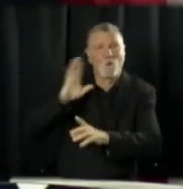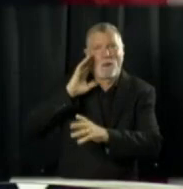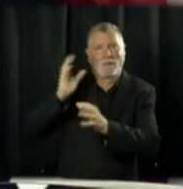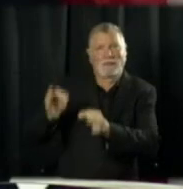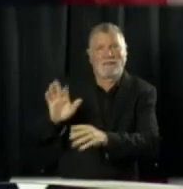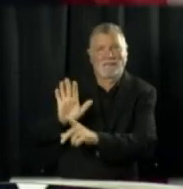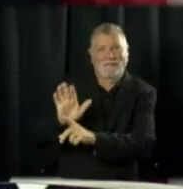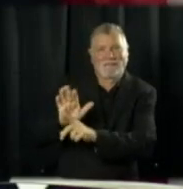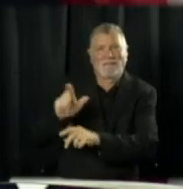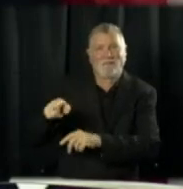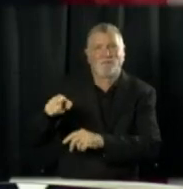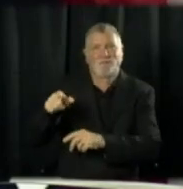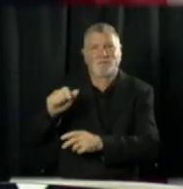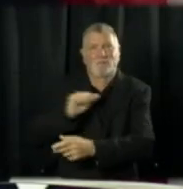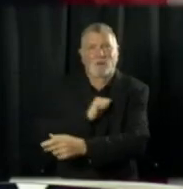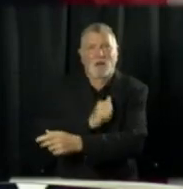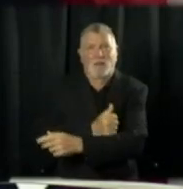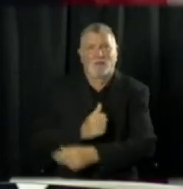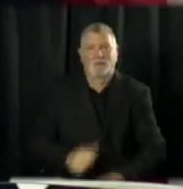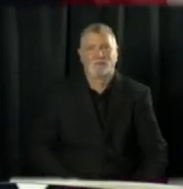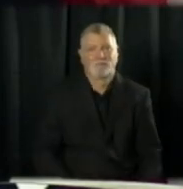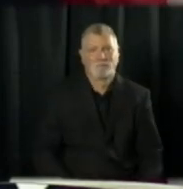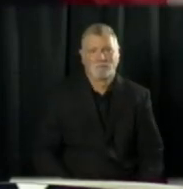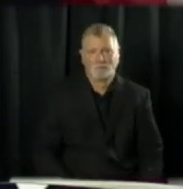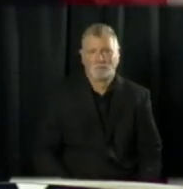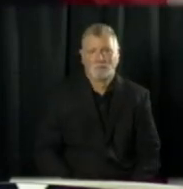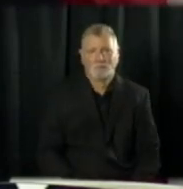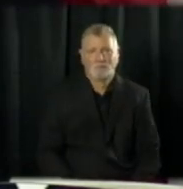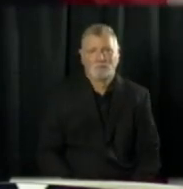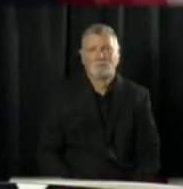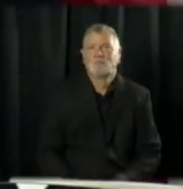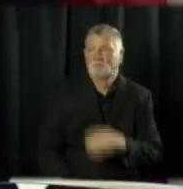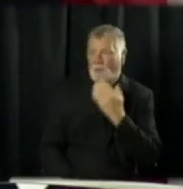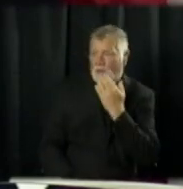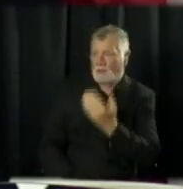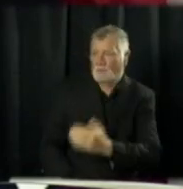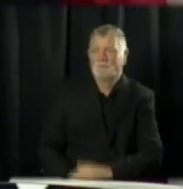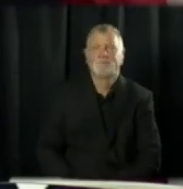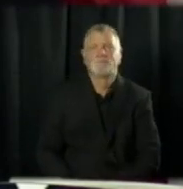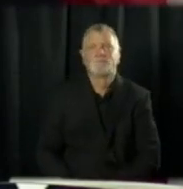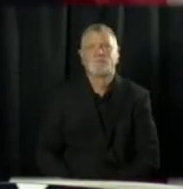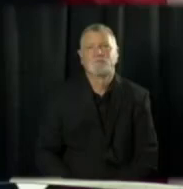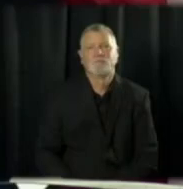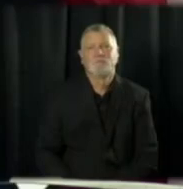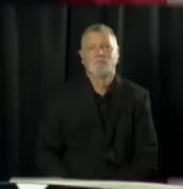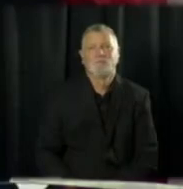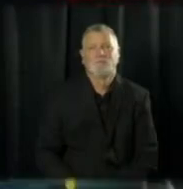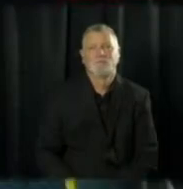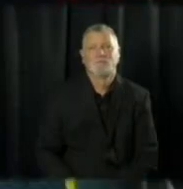que los reguladores determinen y ellos tomen esa decisión. Gracias.